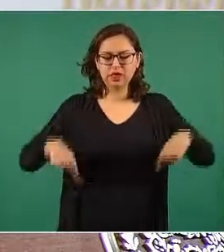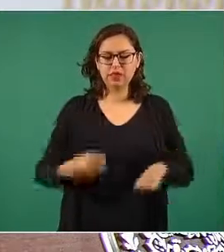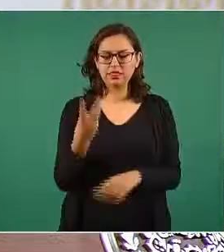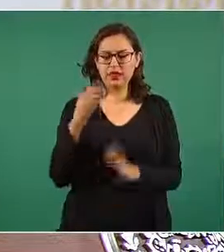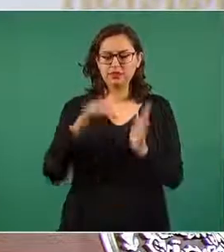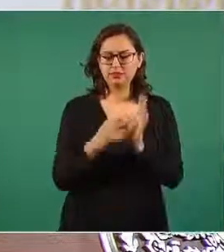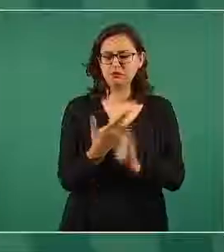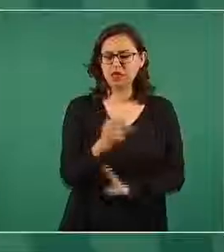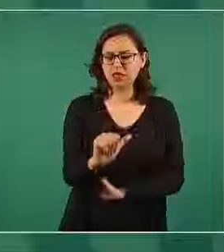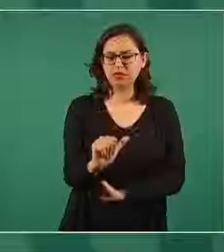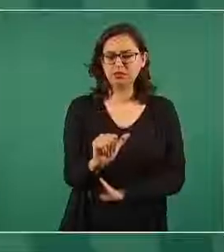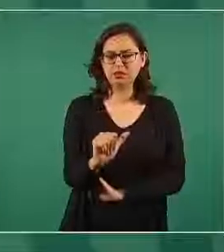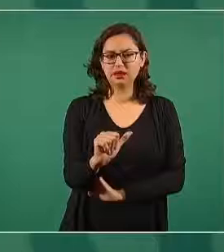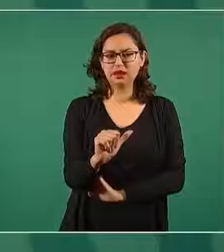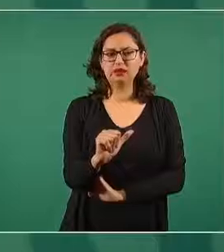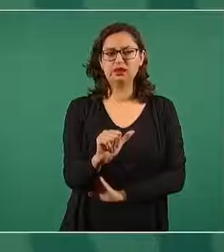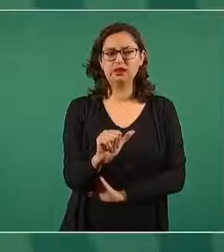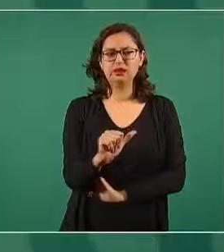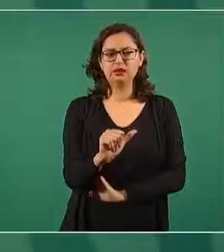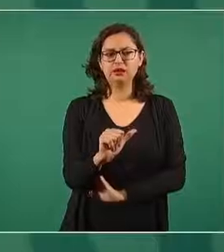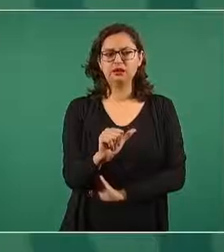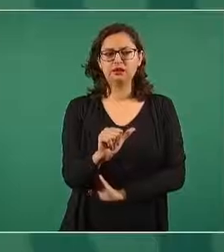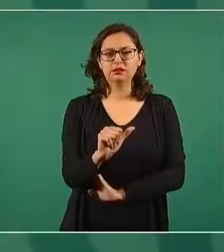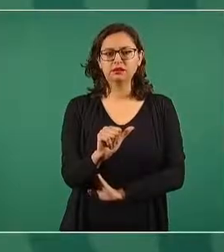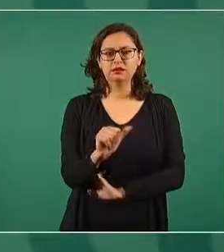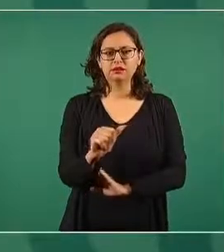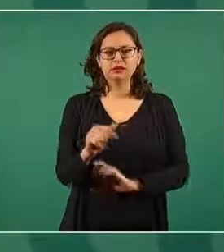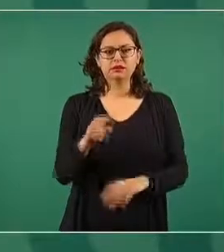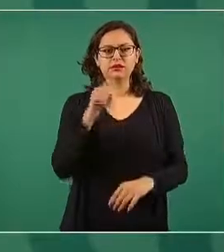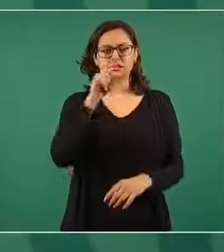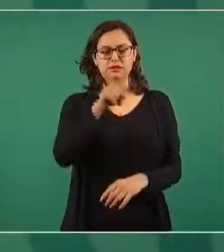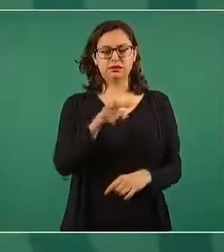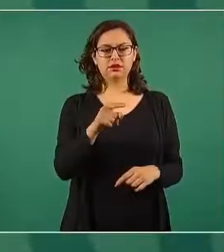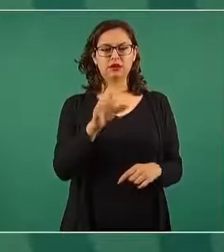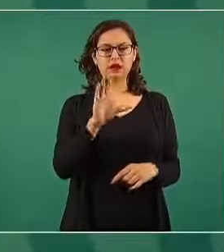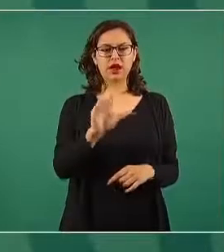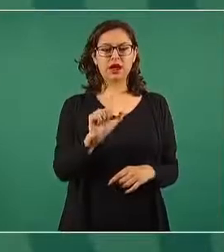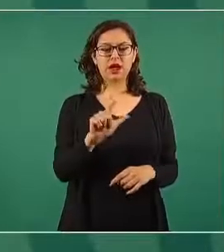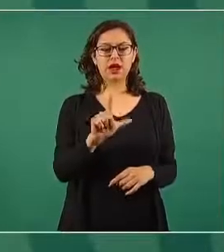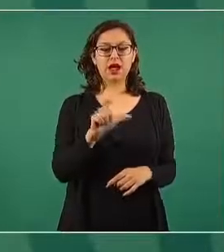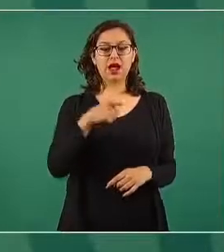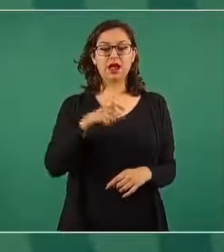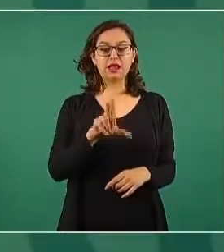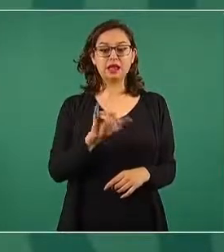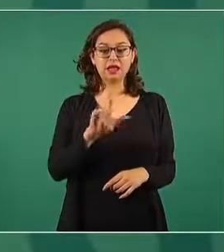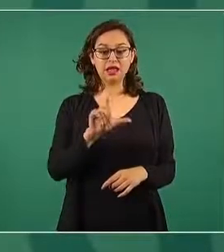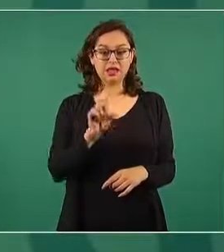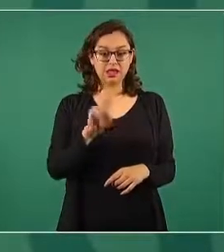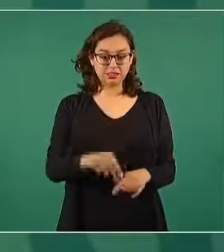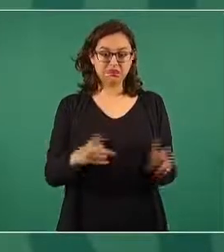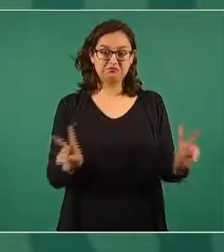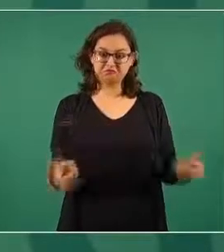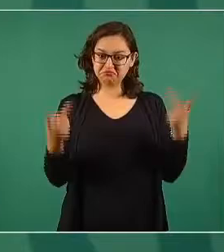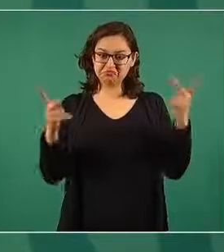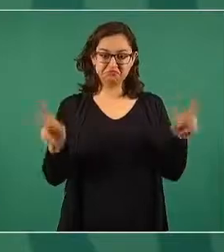en Calquiní, a un gran empresario,